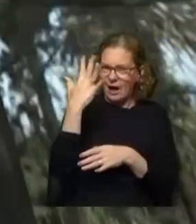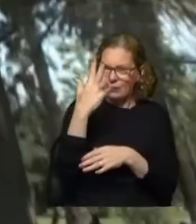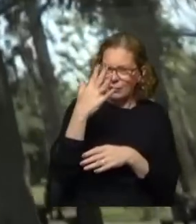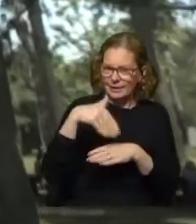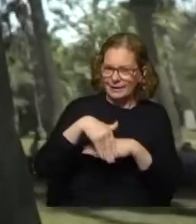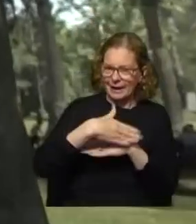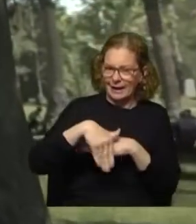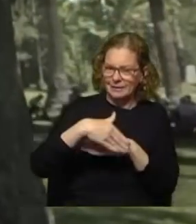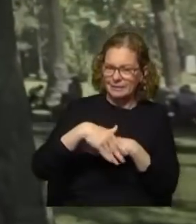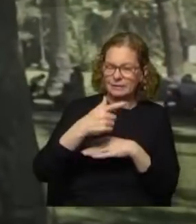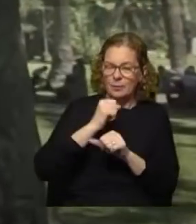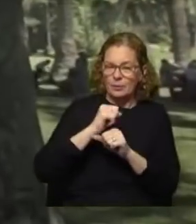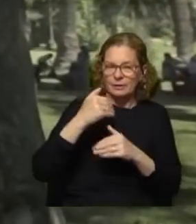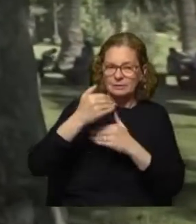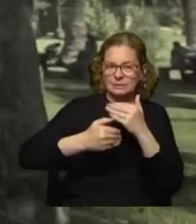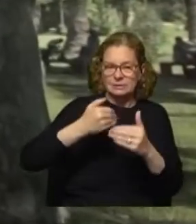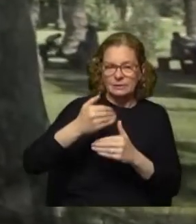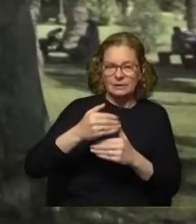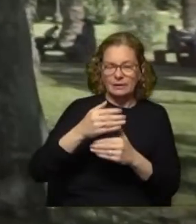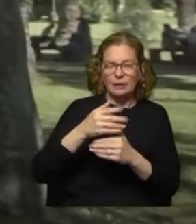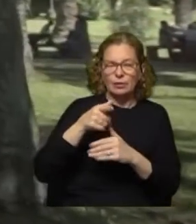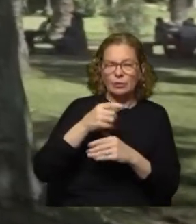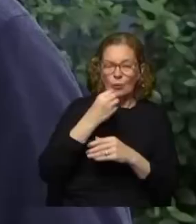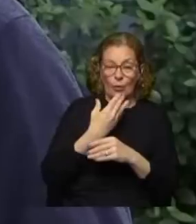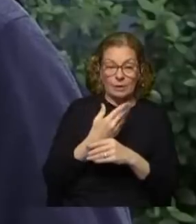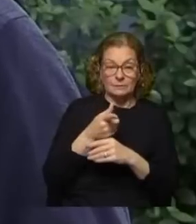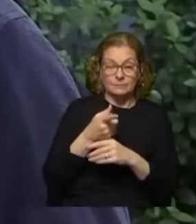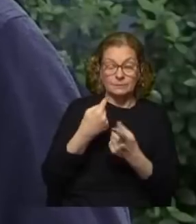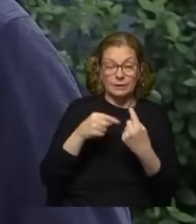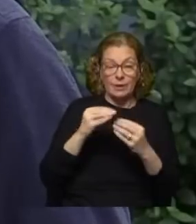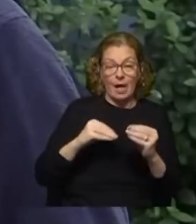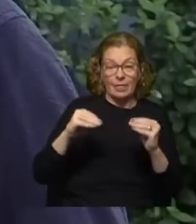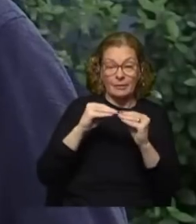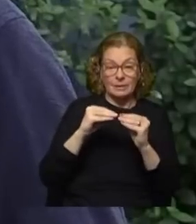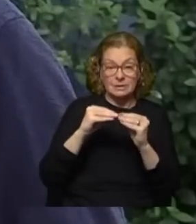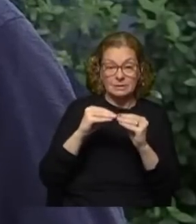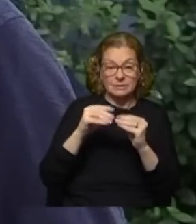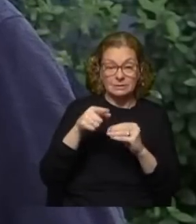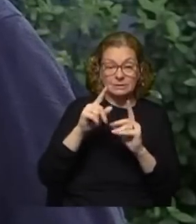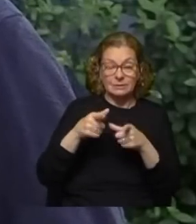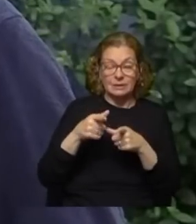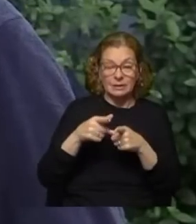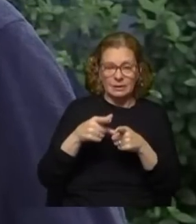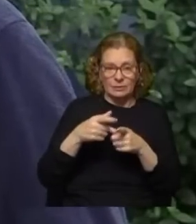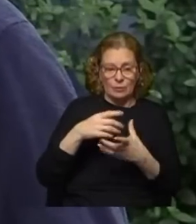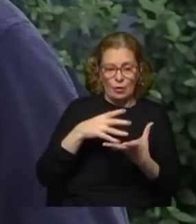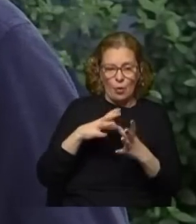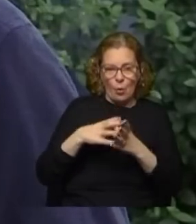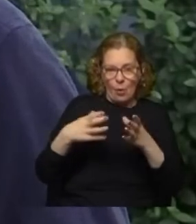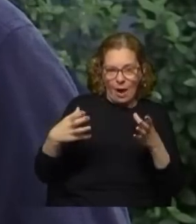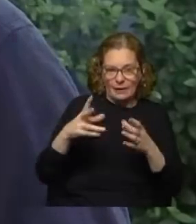las calles se puede seguir avanzando en esa línea que es buena Pero además en potenciar los grandes espacios